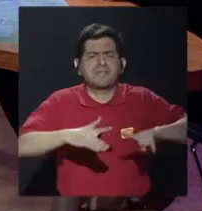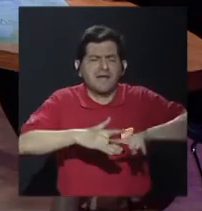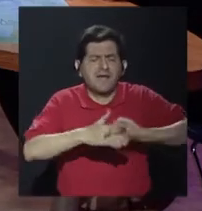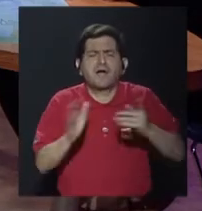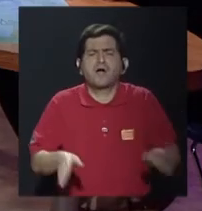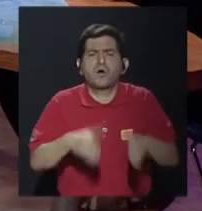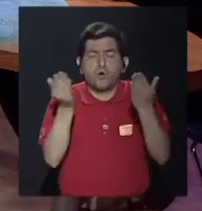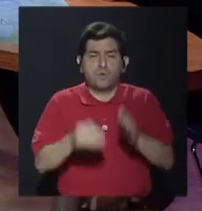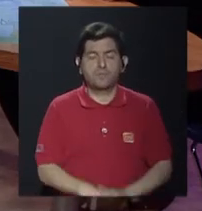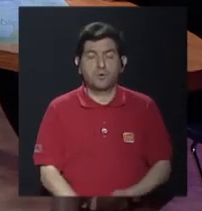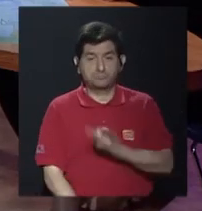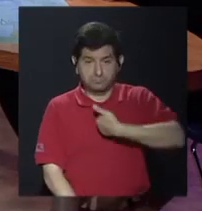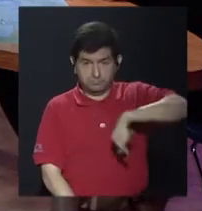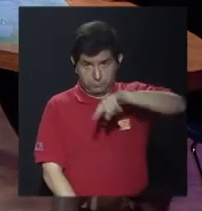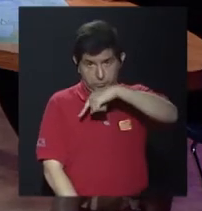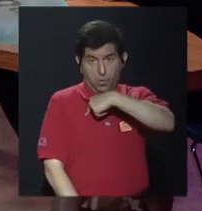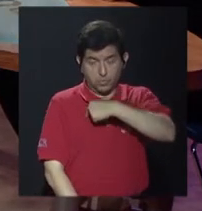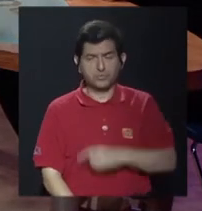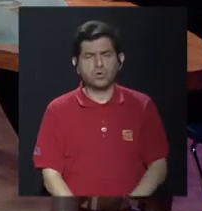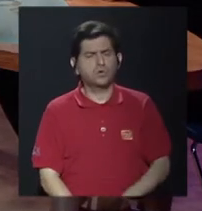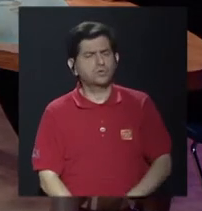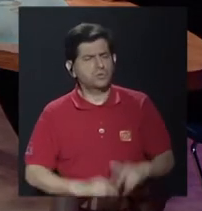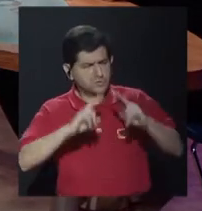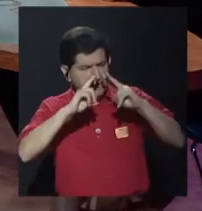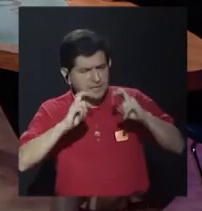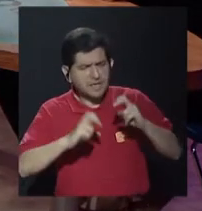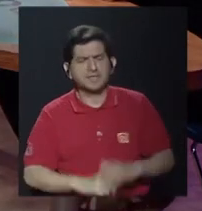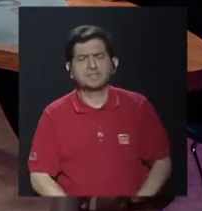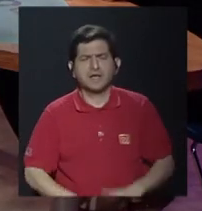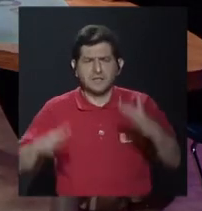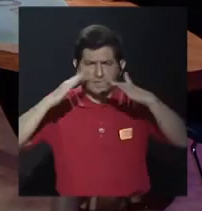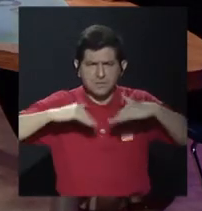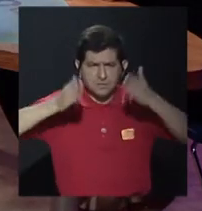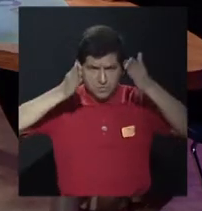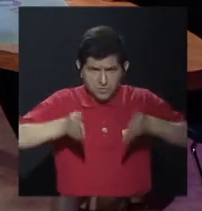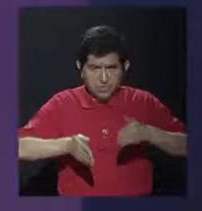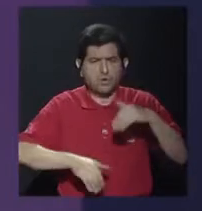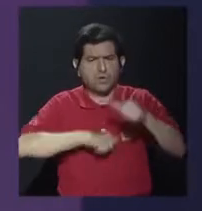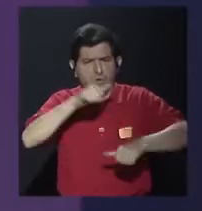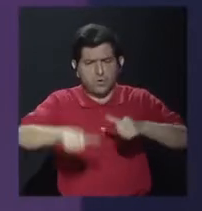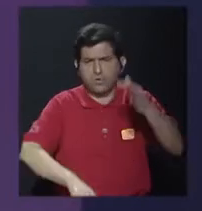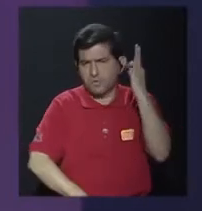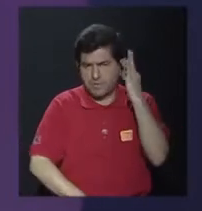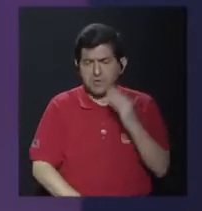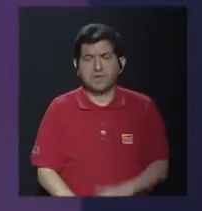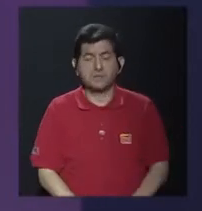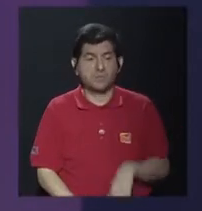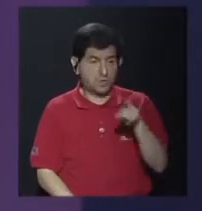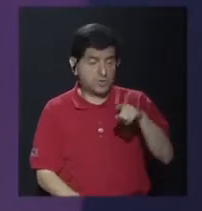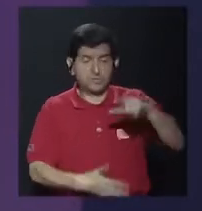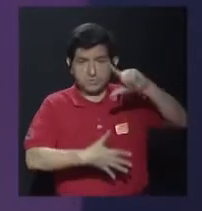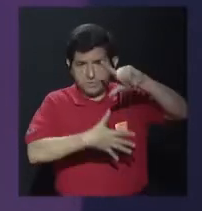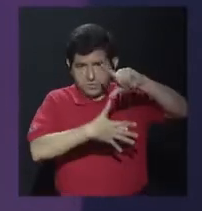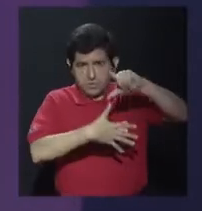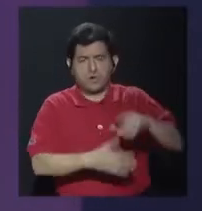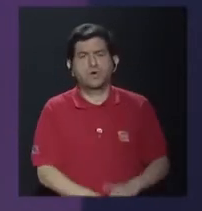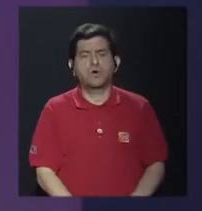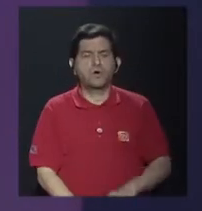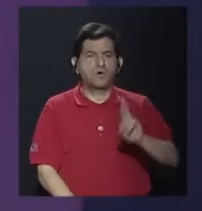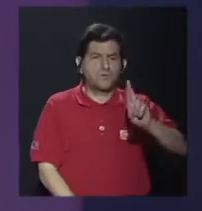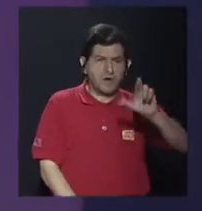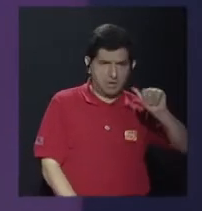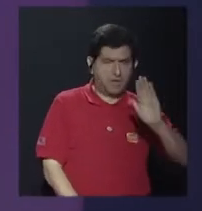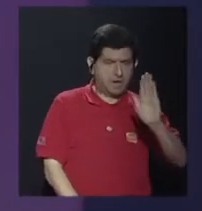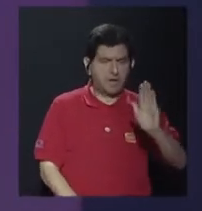Bueno, naturalmente nosotros veníamos estudiando ecologismo, feminismo en América Latina, Rebeca por su